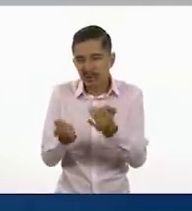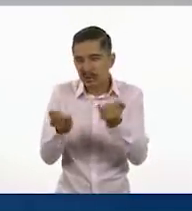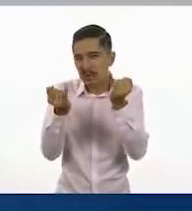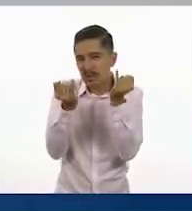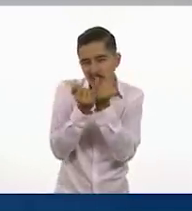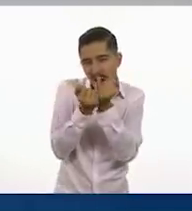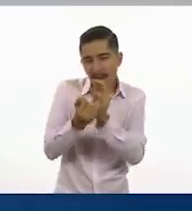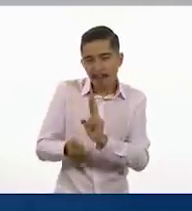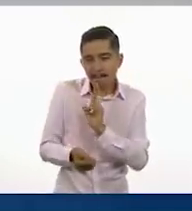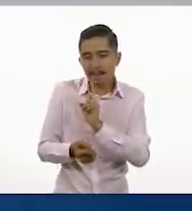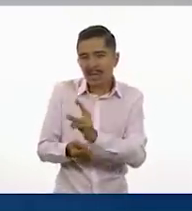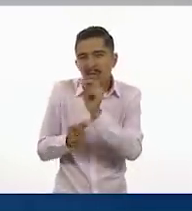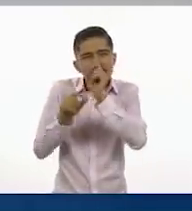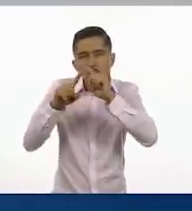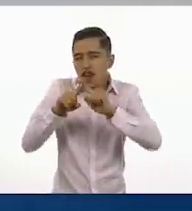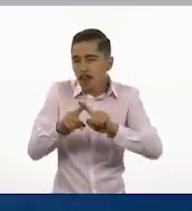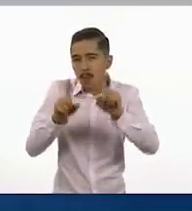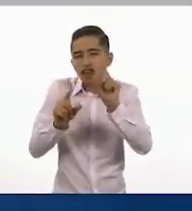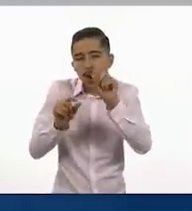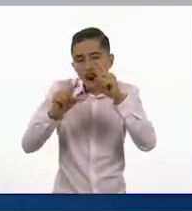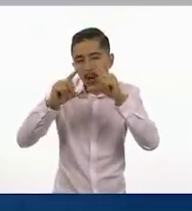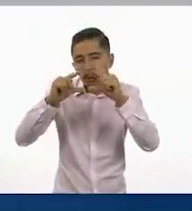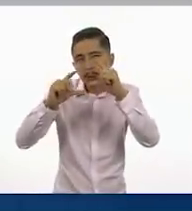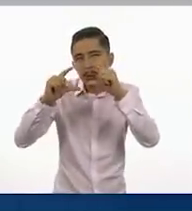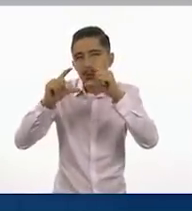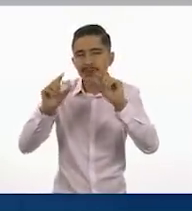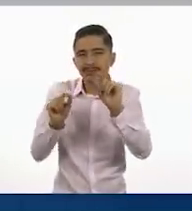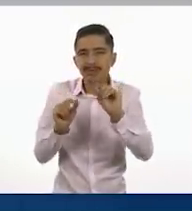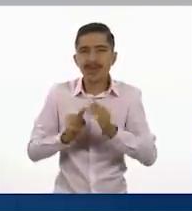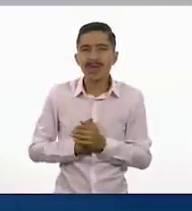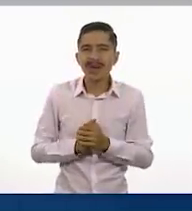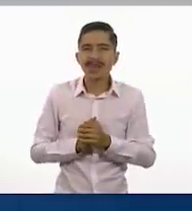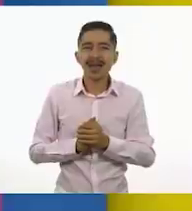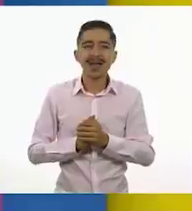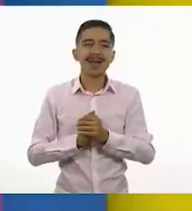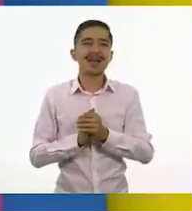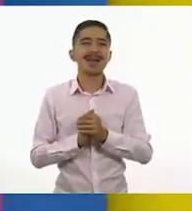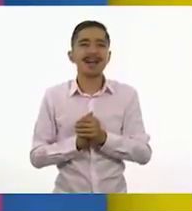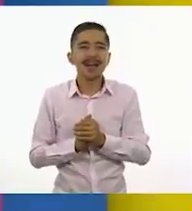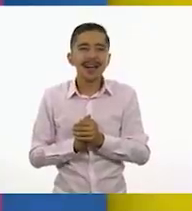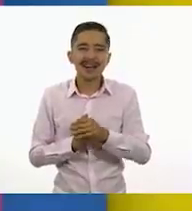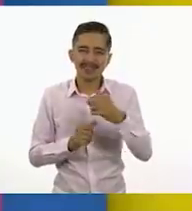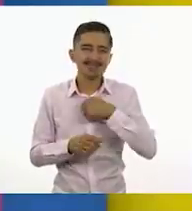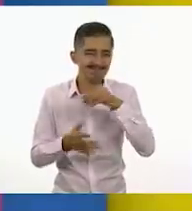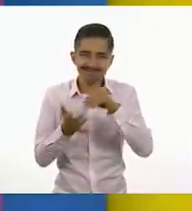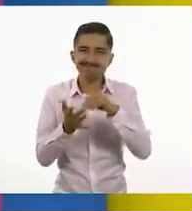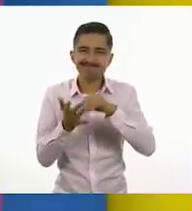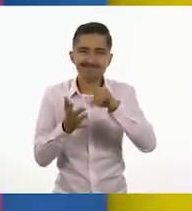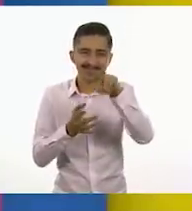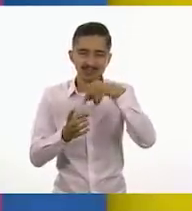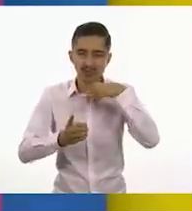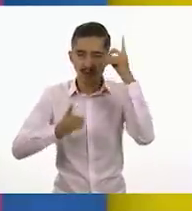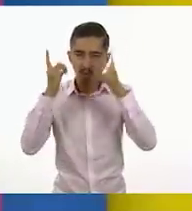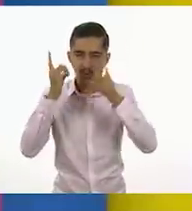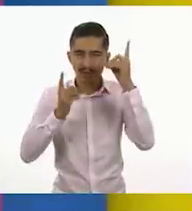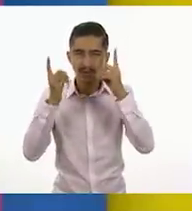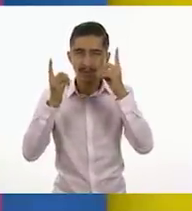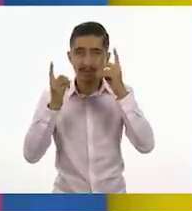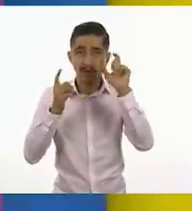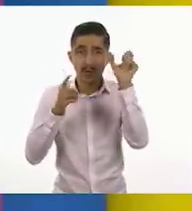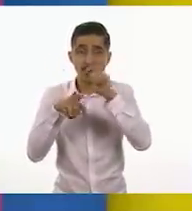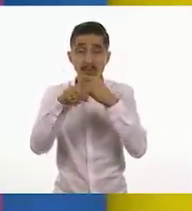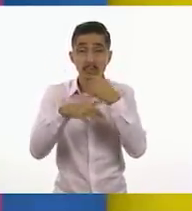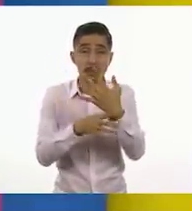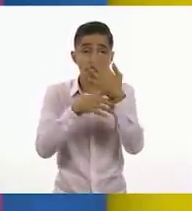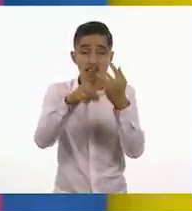una pues diferencia pequeñita. Ujú. Perfecto. Yo aún tengo una duda. Cuando hablamos del